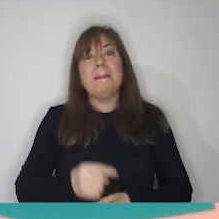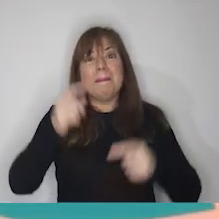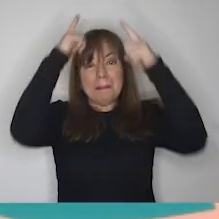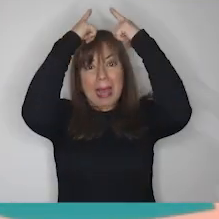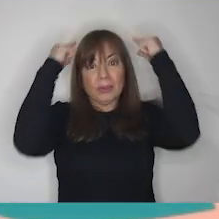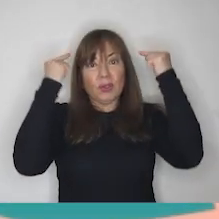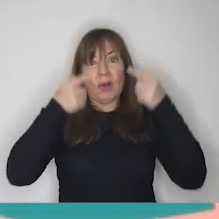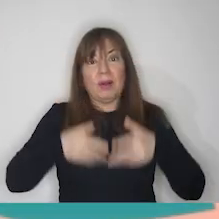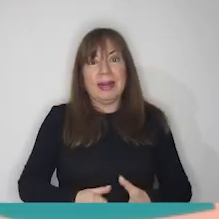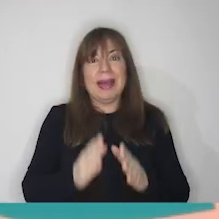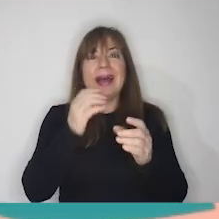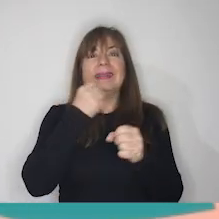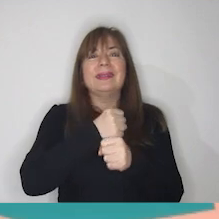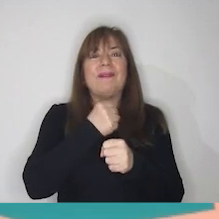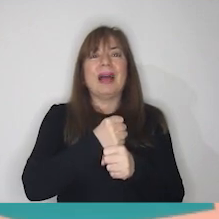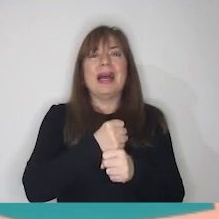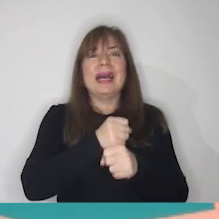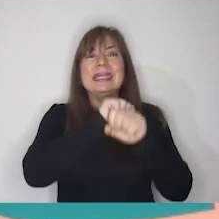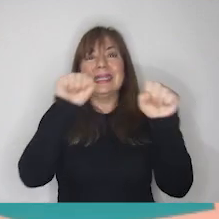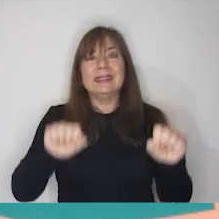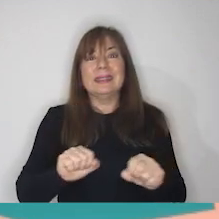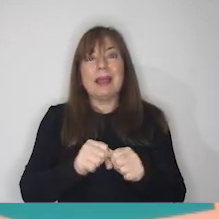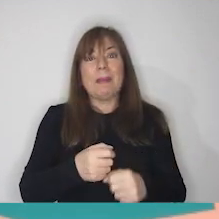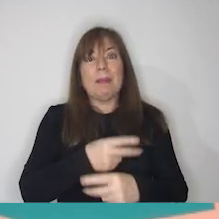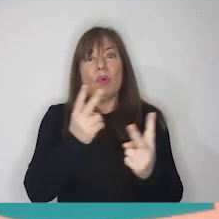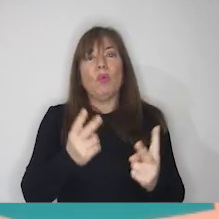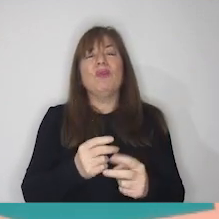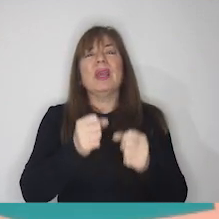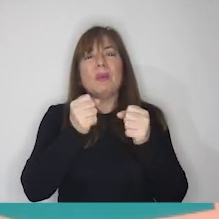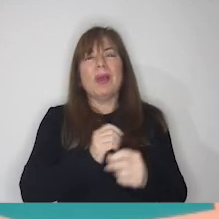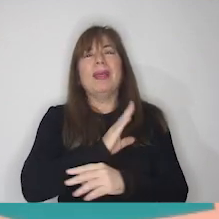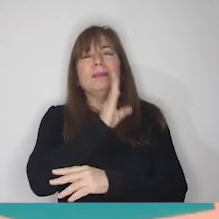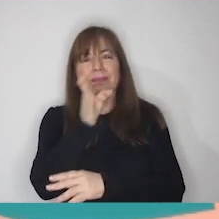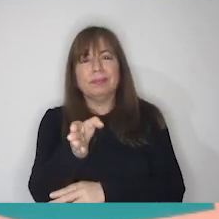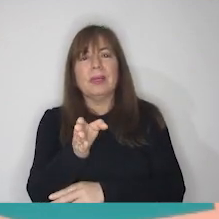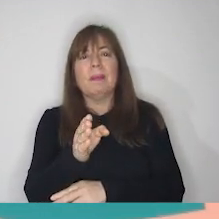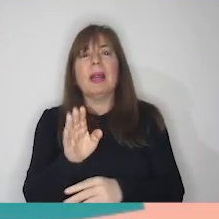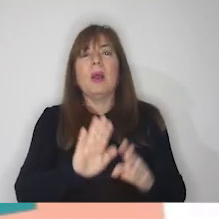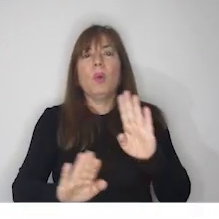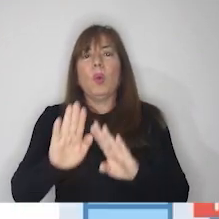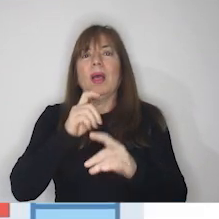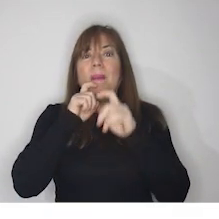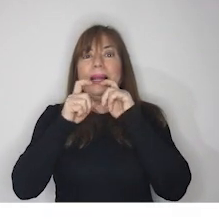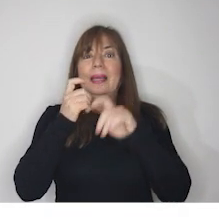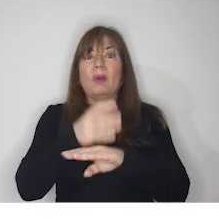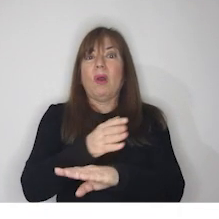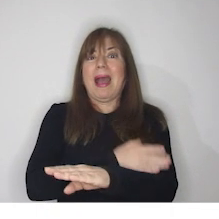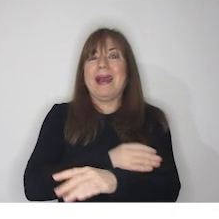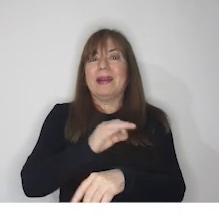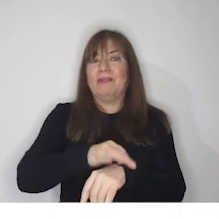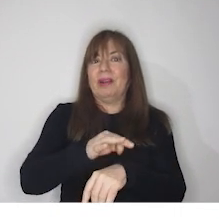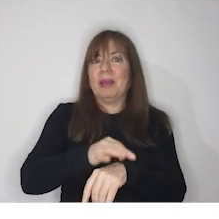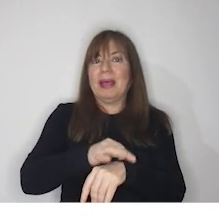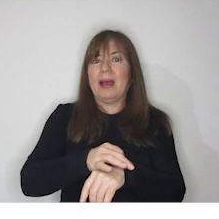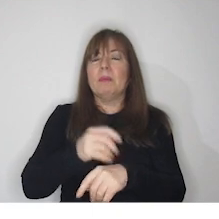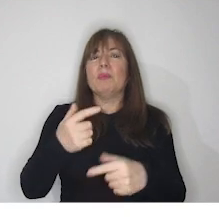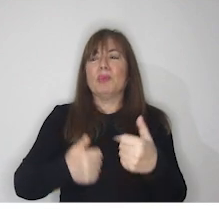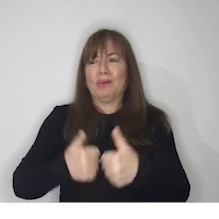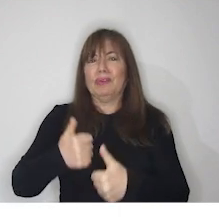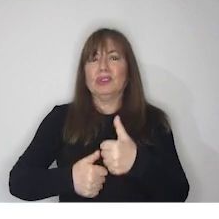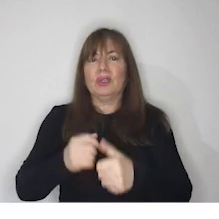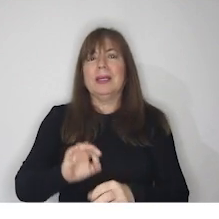de la diferencia de roles, la matrona mayoritariamente trabaja en el sistema público. Puedes acudir con matrona para prevenir